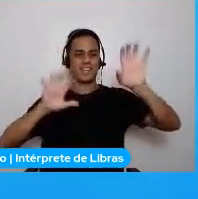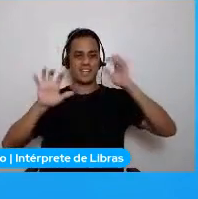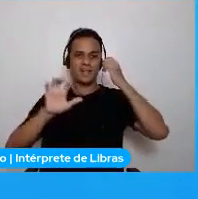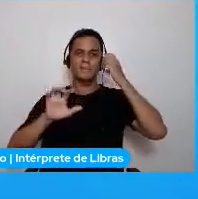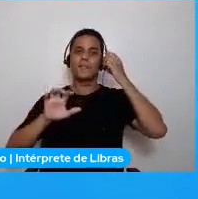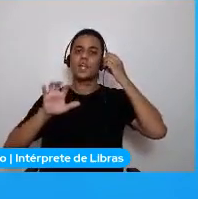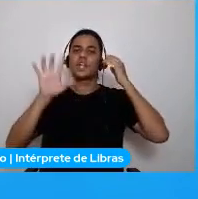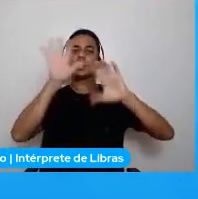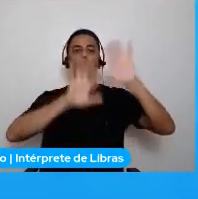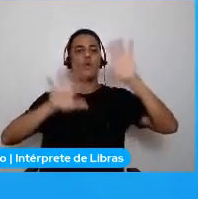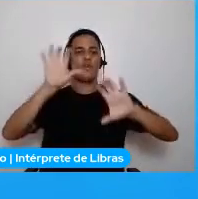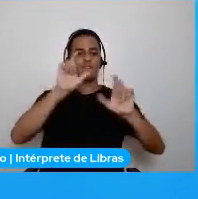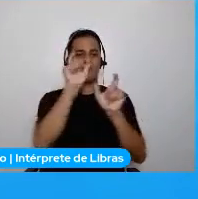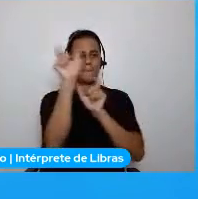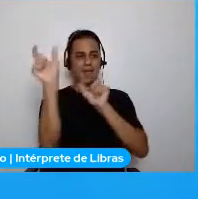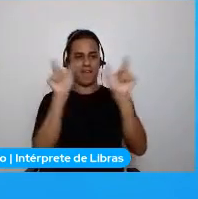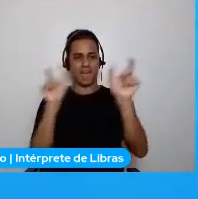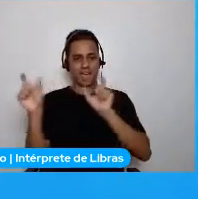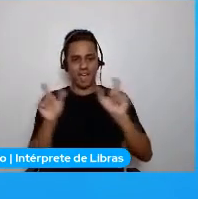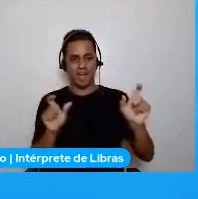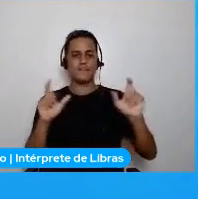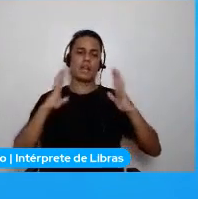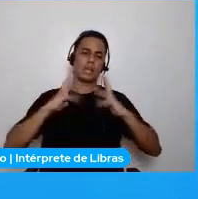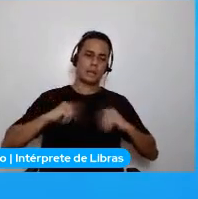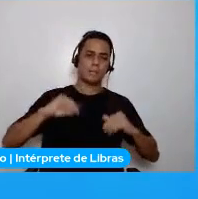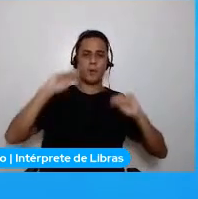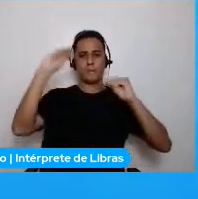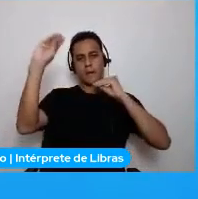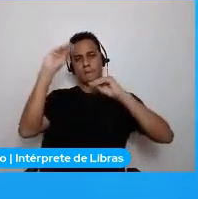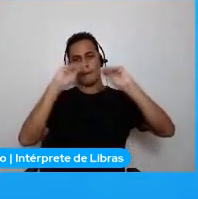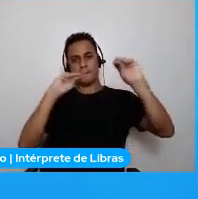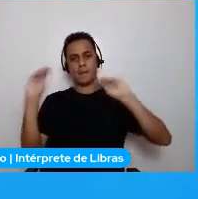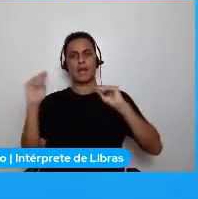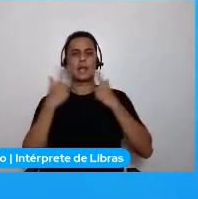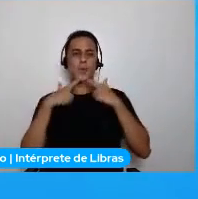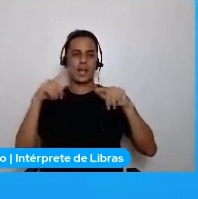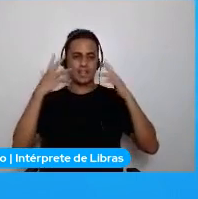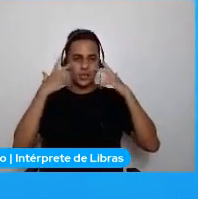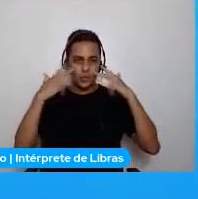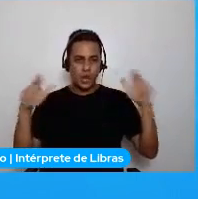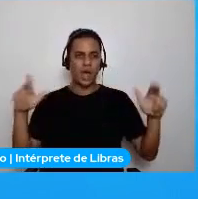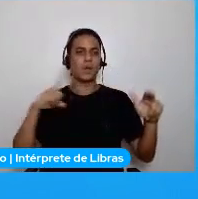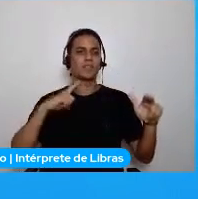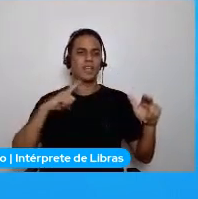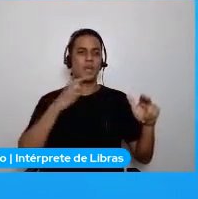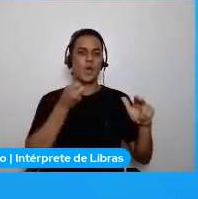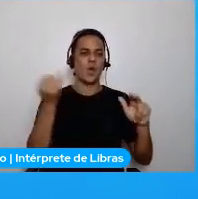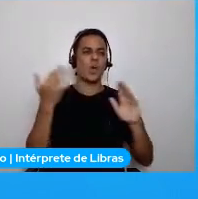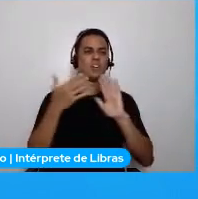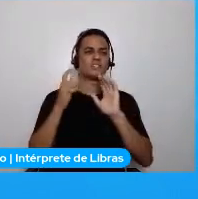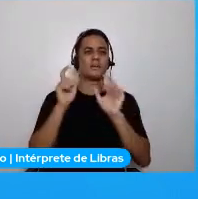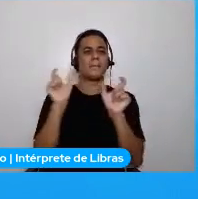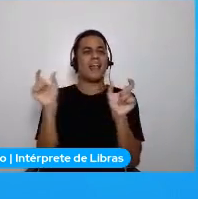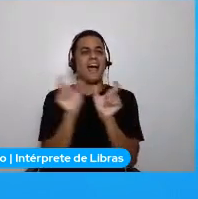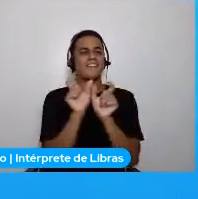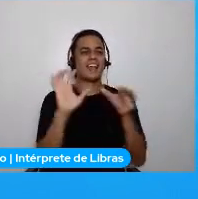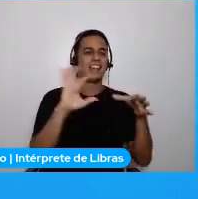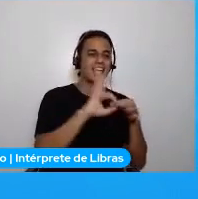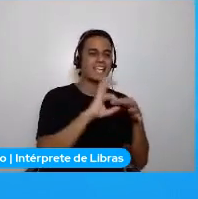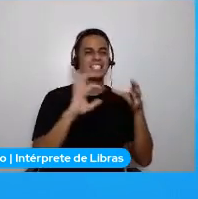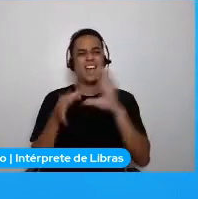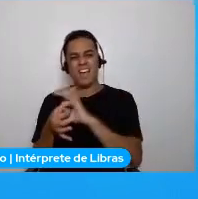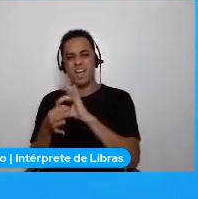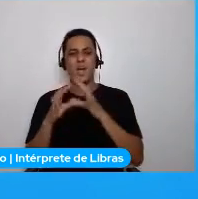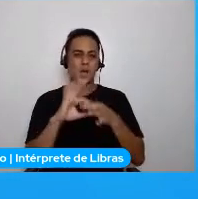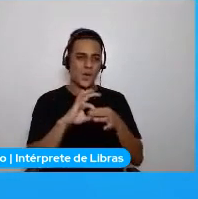hice una nube de palabras, limpiamos un poquito cuando hablamos de procesamiento de lenguaje natural, tenemos stop word, tenemos que hacer limpieza de